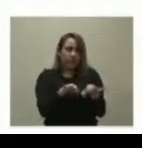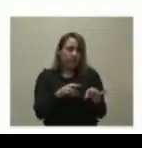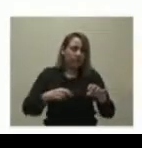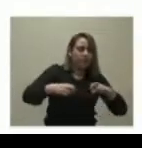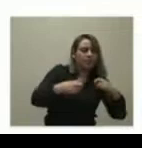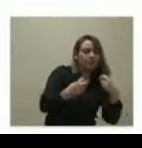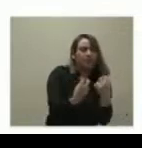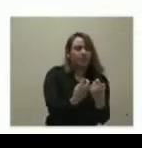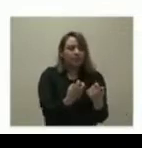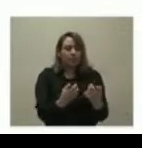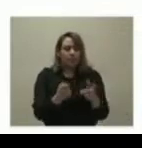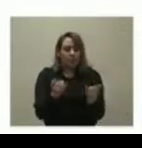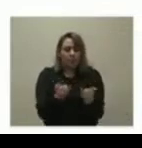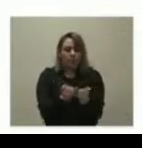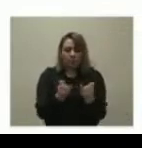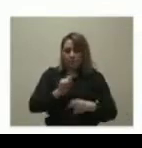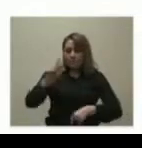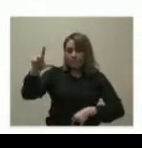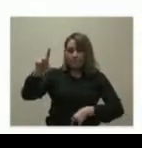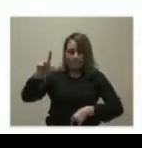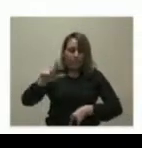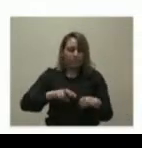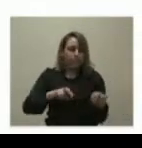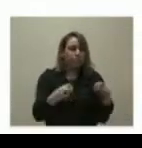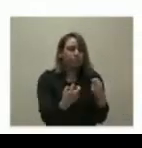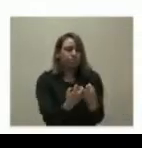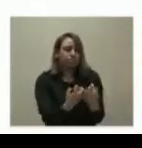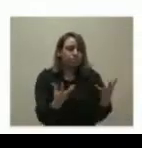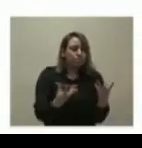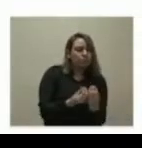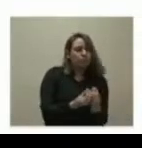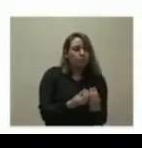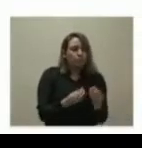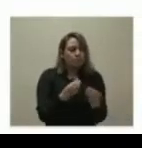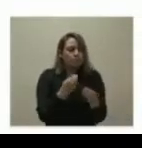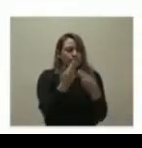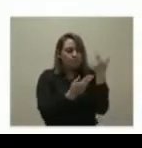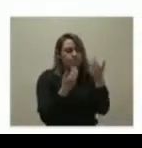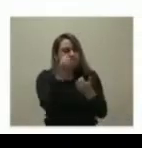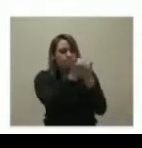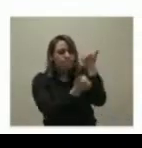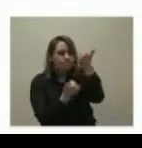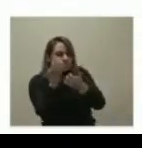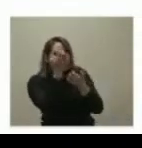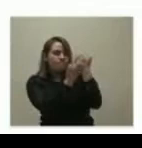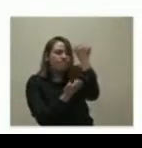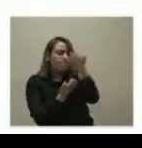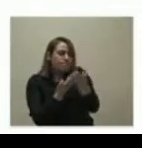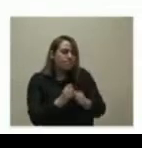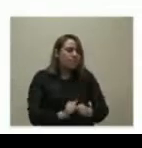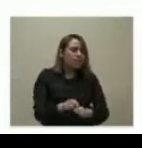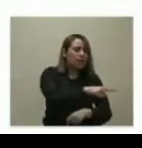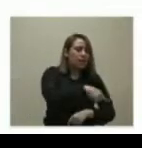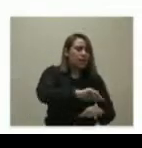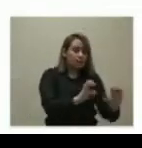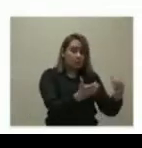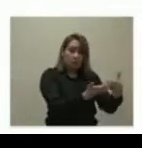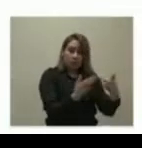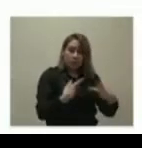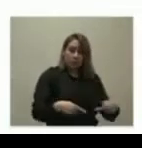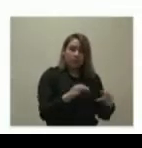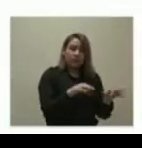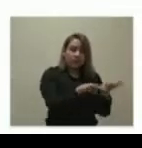en la materia, a efecto de que se revise exhaustivamente el mecanismo de protección a periodistas y para